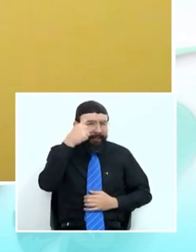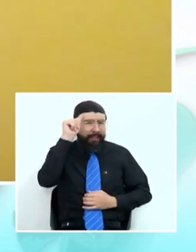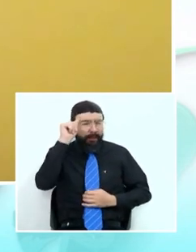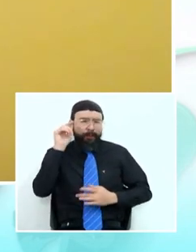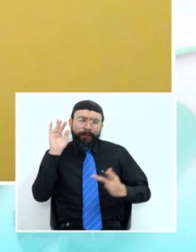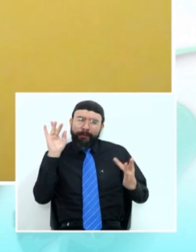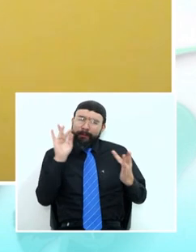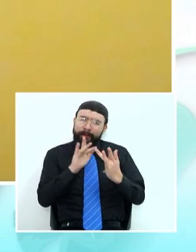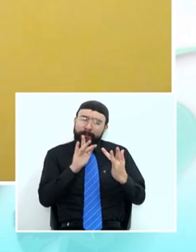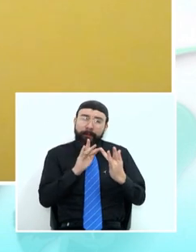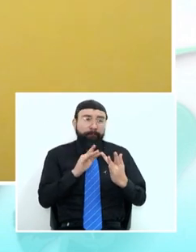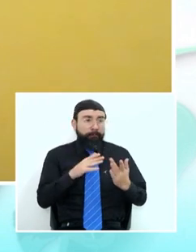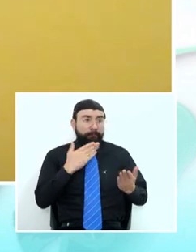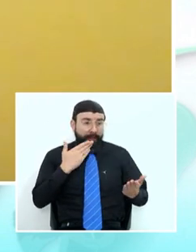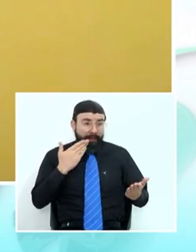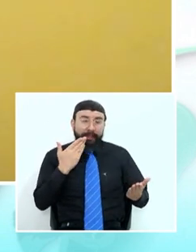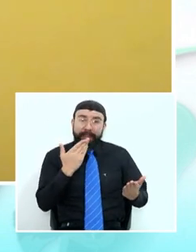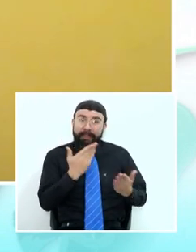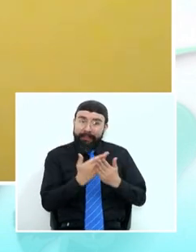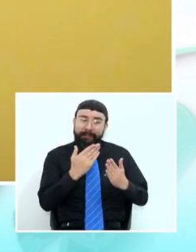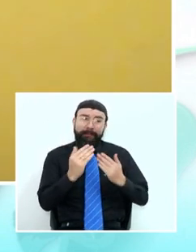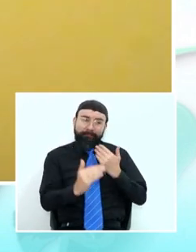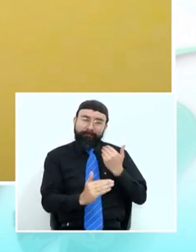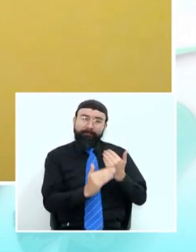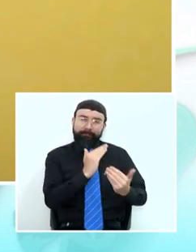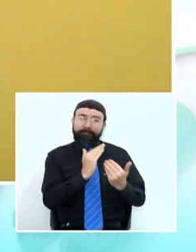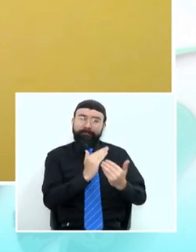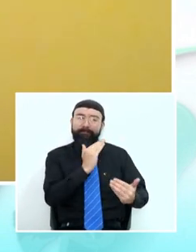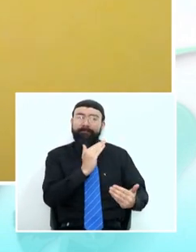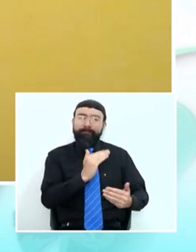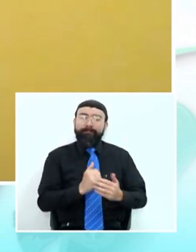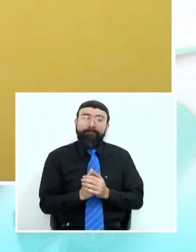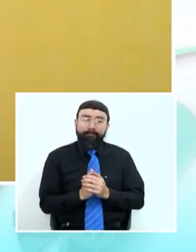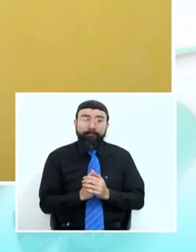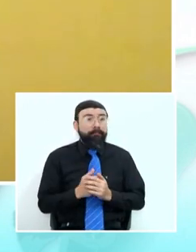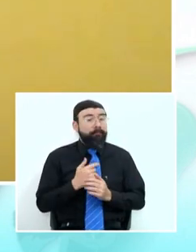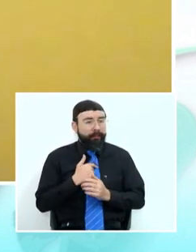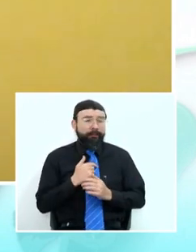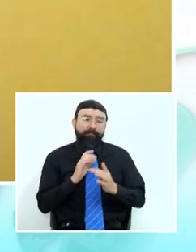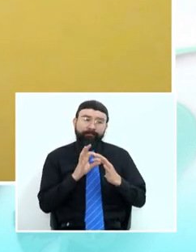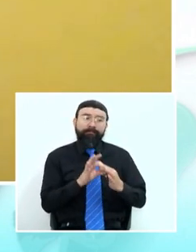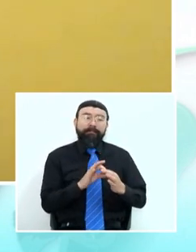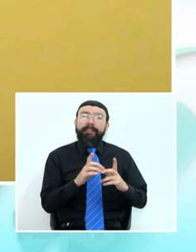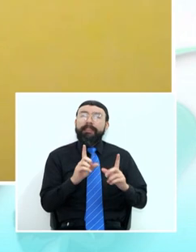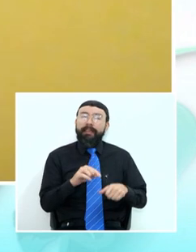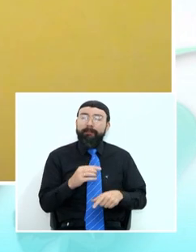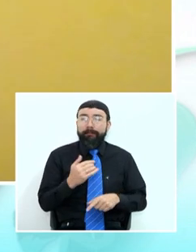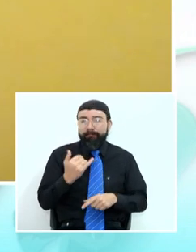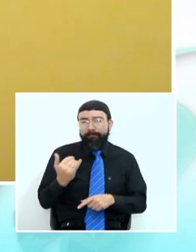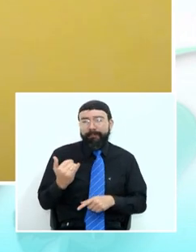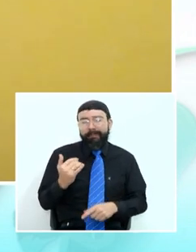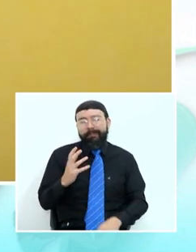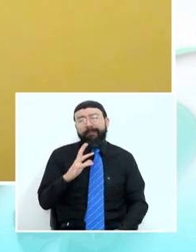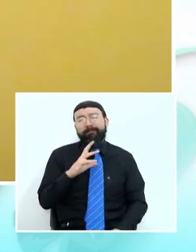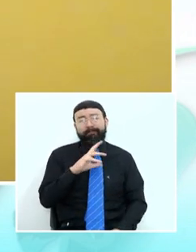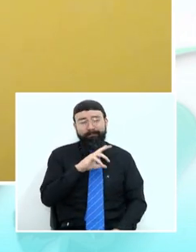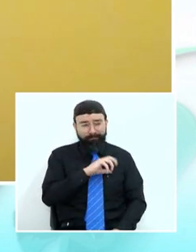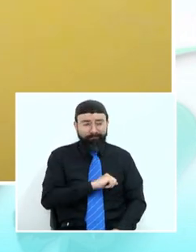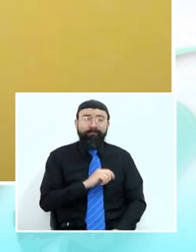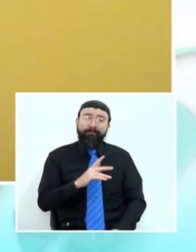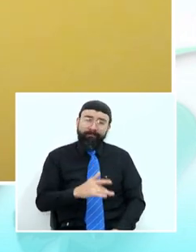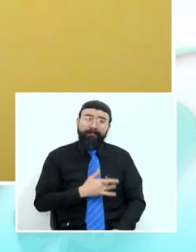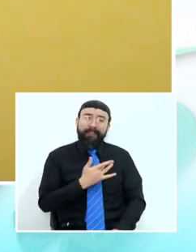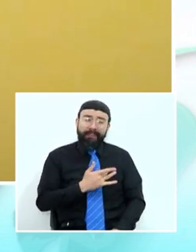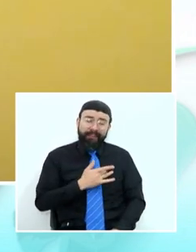Y gracias por la invitación. Y me uno también a ese